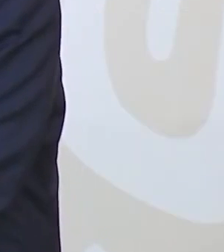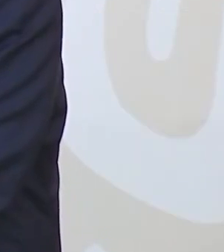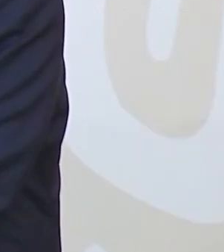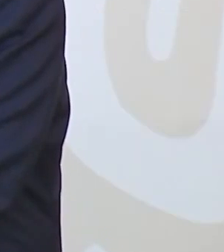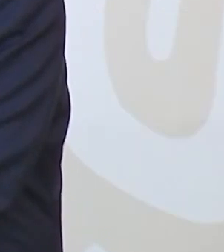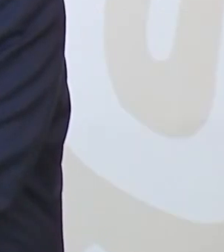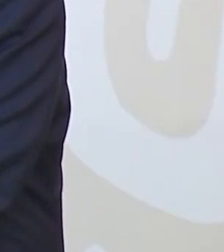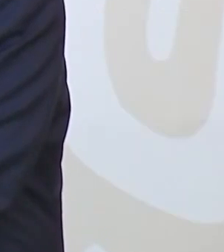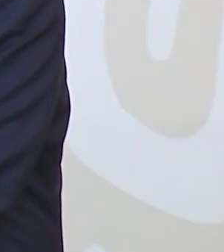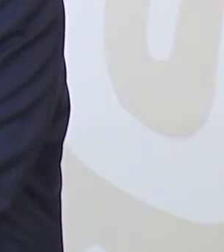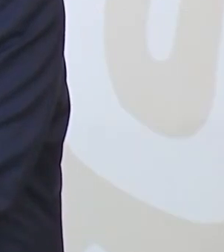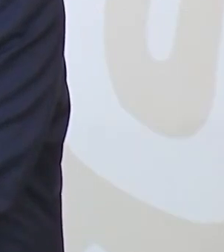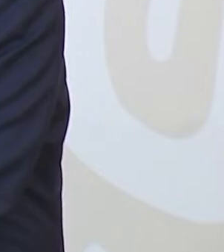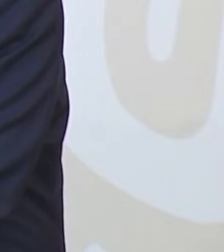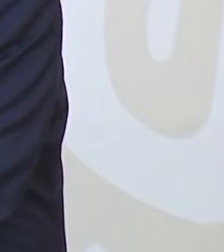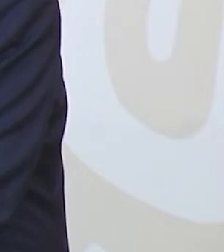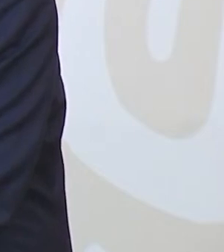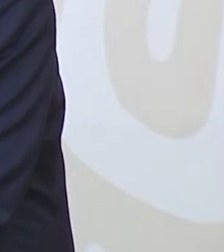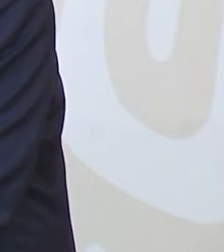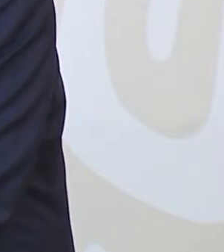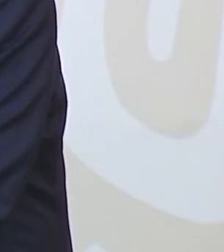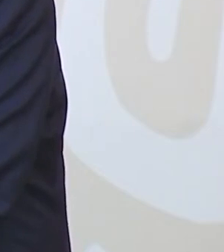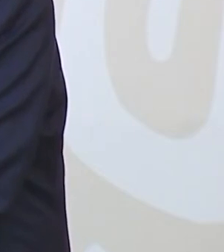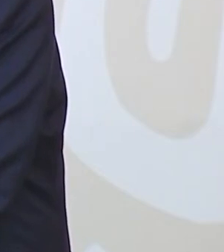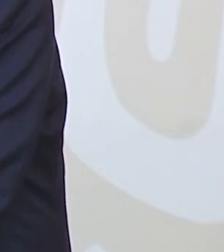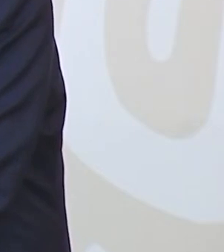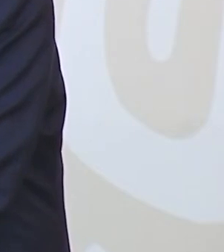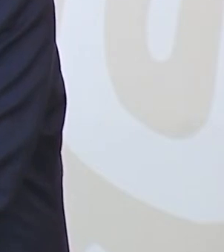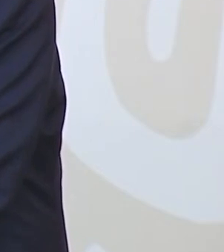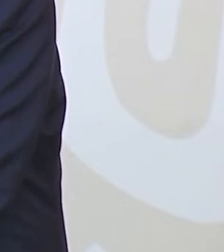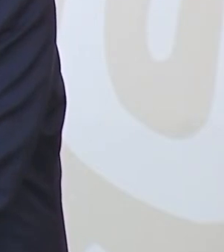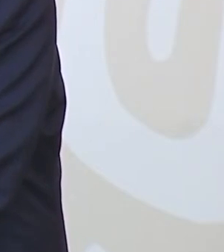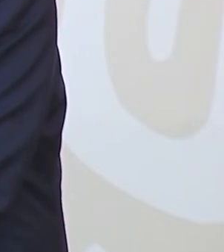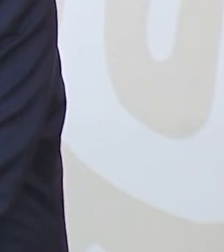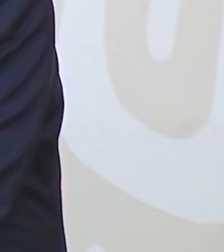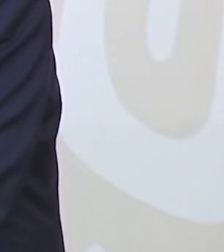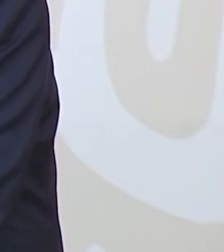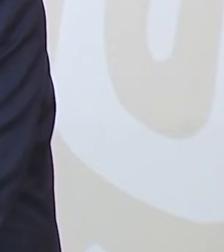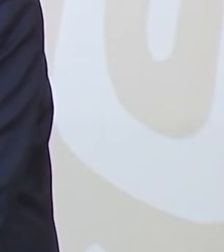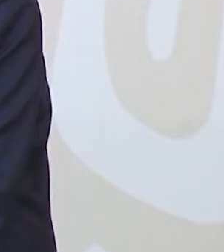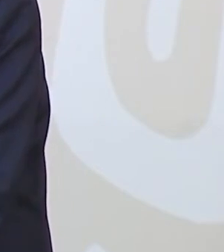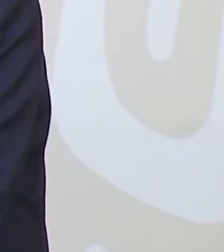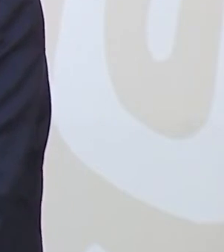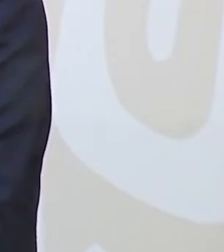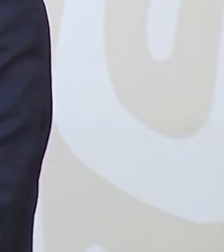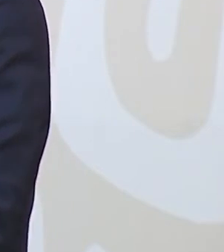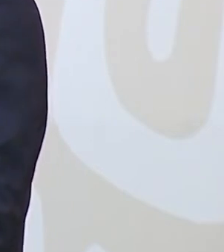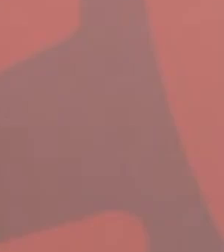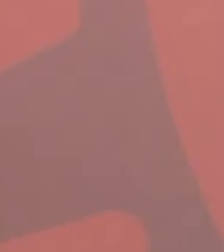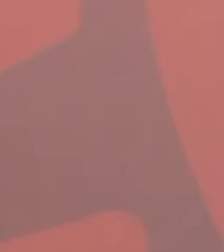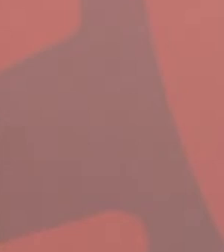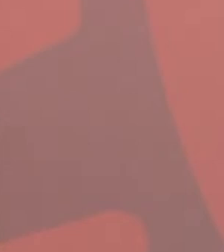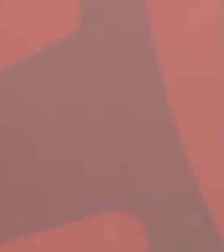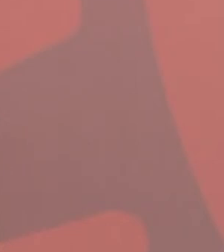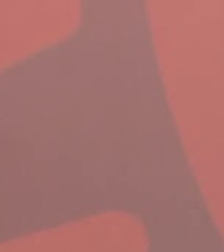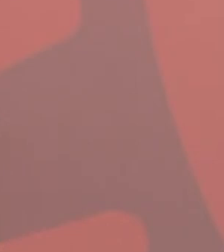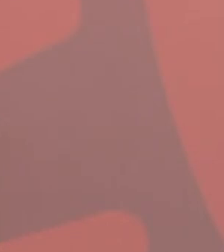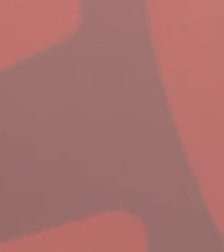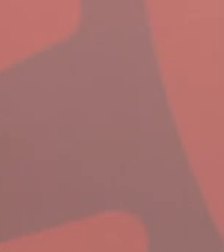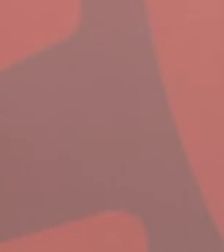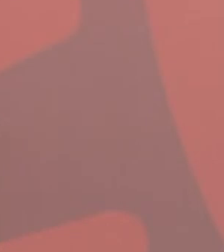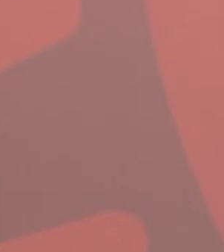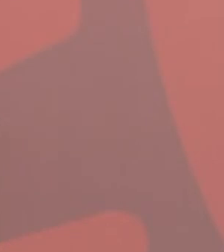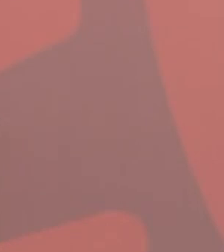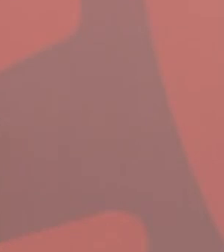peones a los indígenas una justa jornada de trabajo